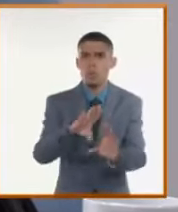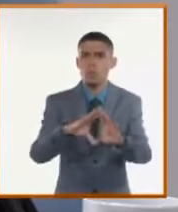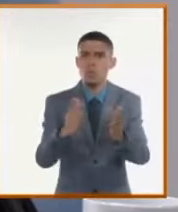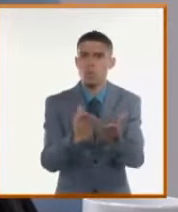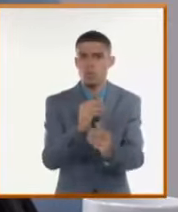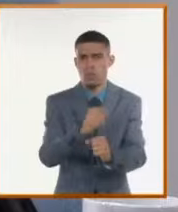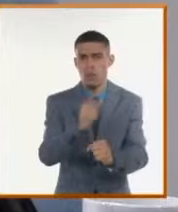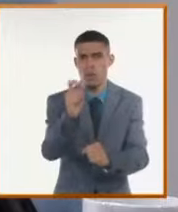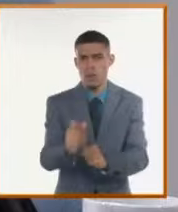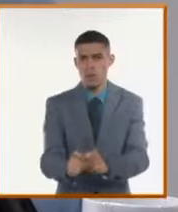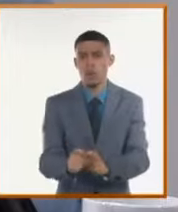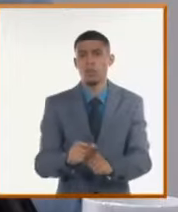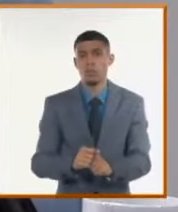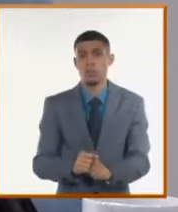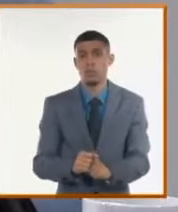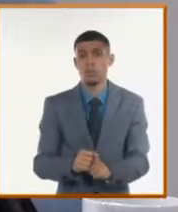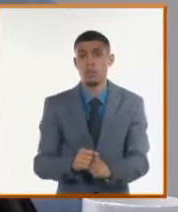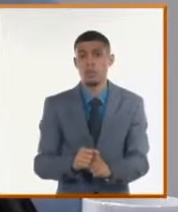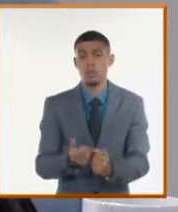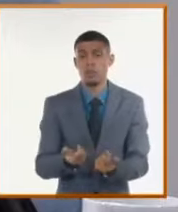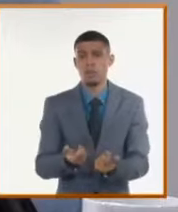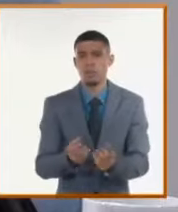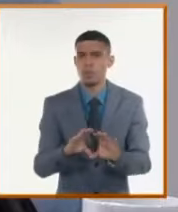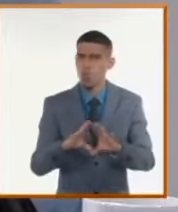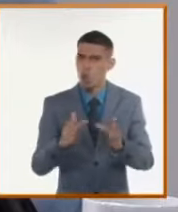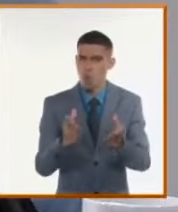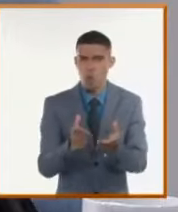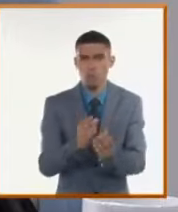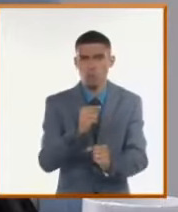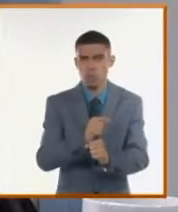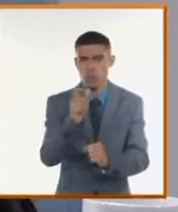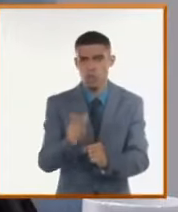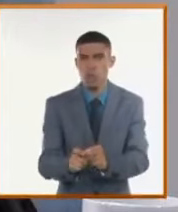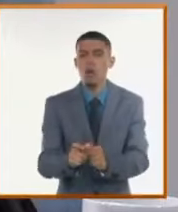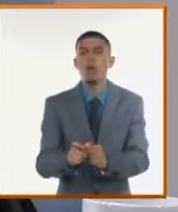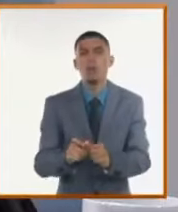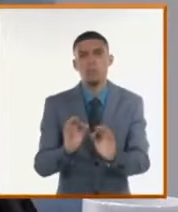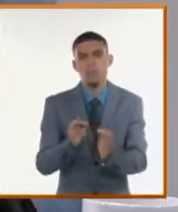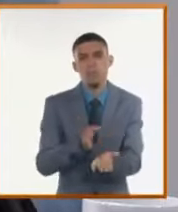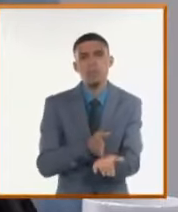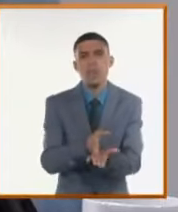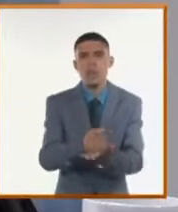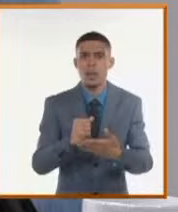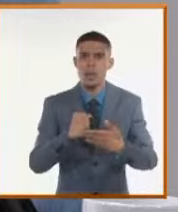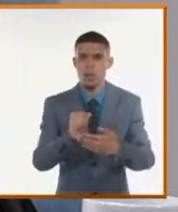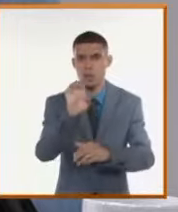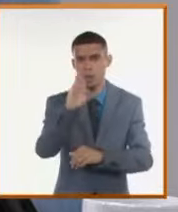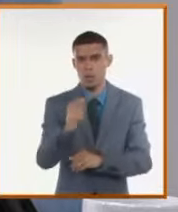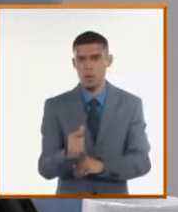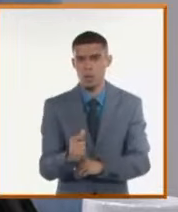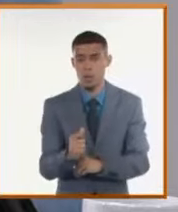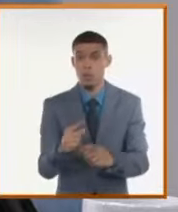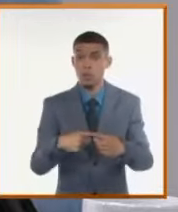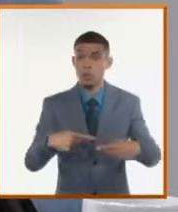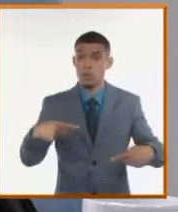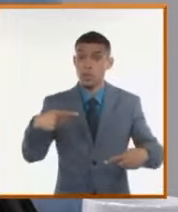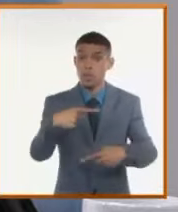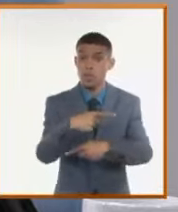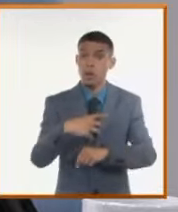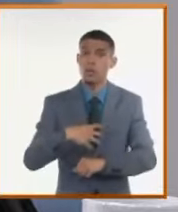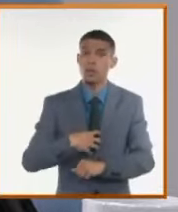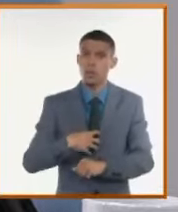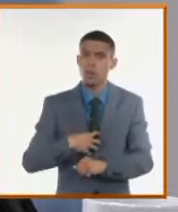ferroviarios aquí nos empezamos en nombre de de todos los trabajores ferroviarios de seguir aportando a la economía y sobre todo